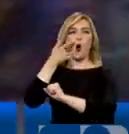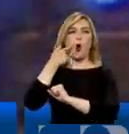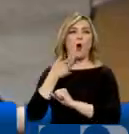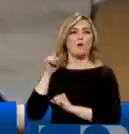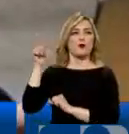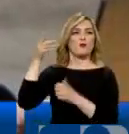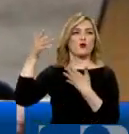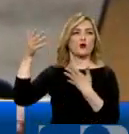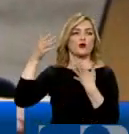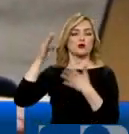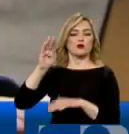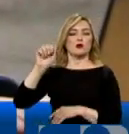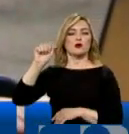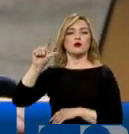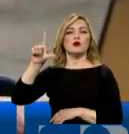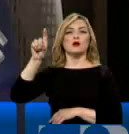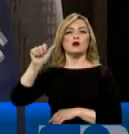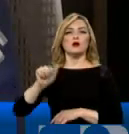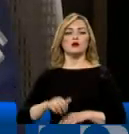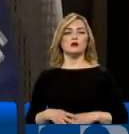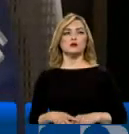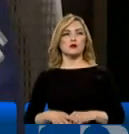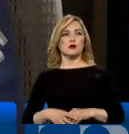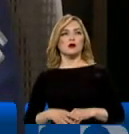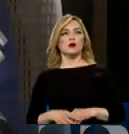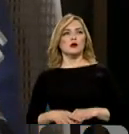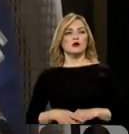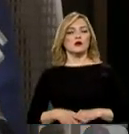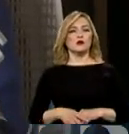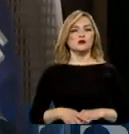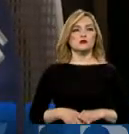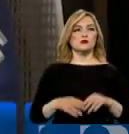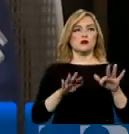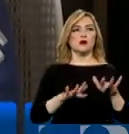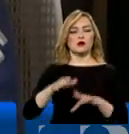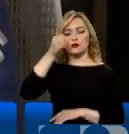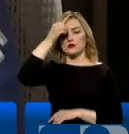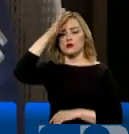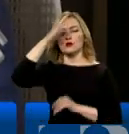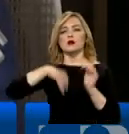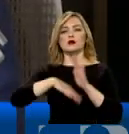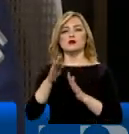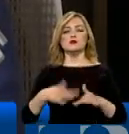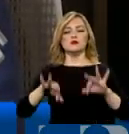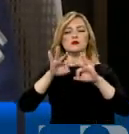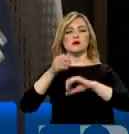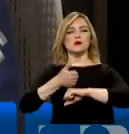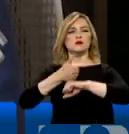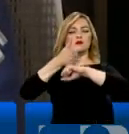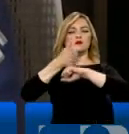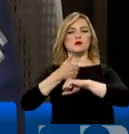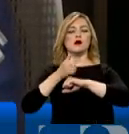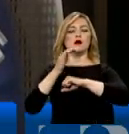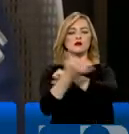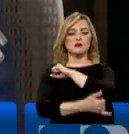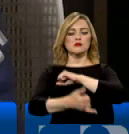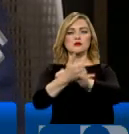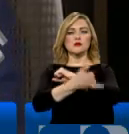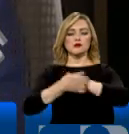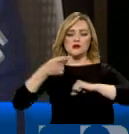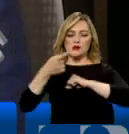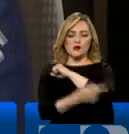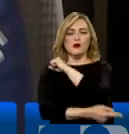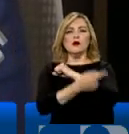al activista político Fernando Balda. Va a ser un hito condenar a un secretario de Inteligencia, si la máxima autoridad de inteligencia de un país